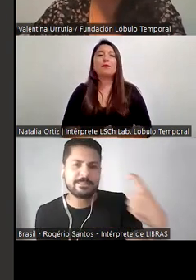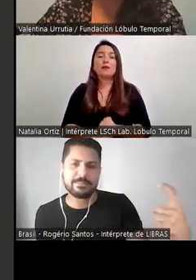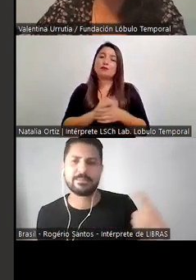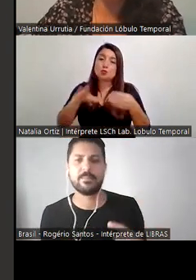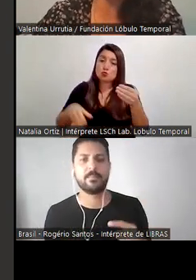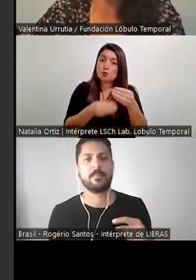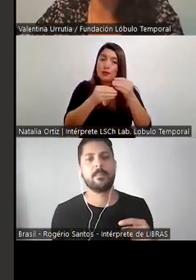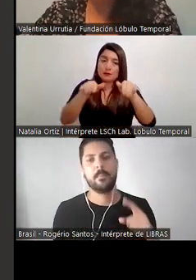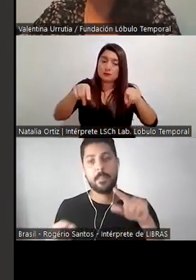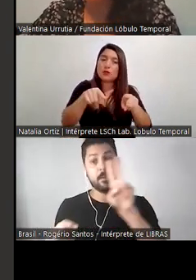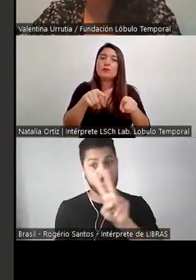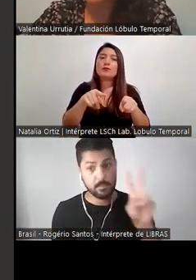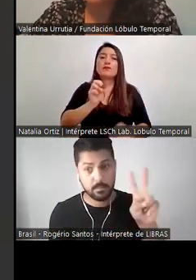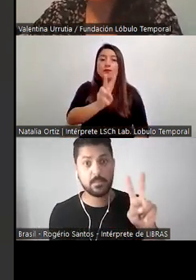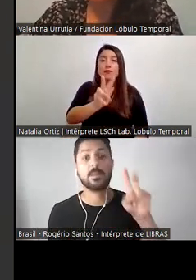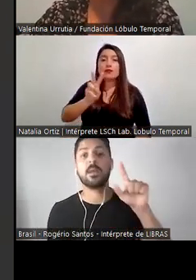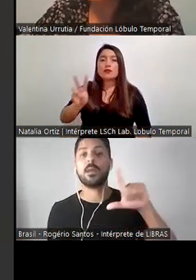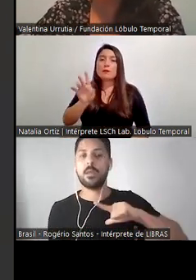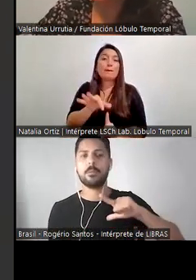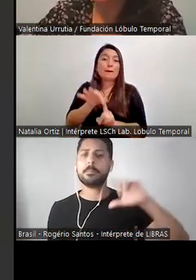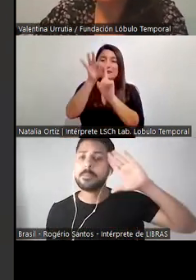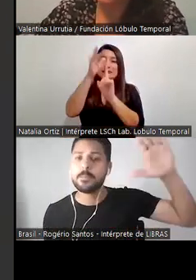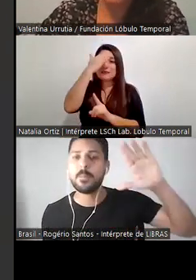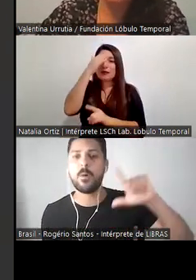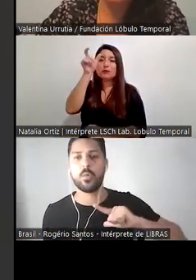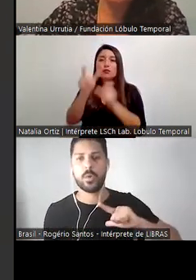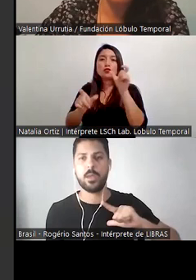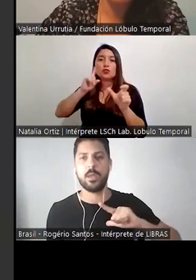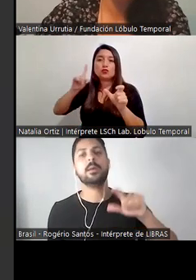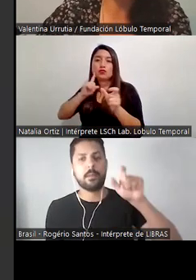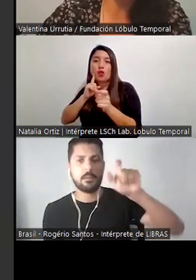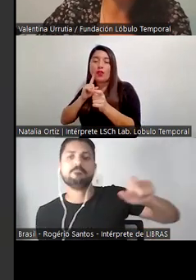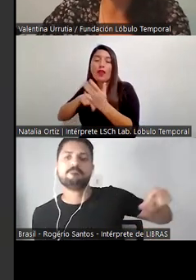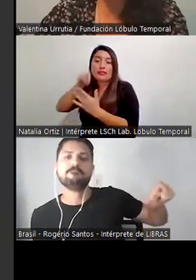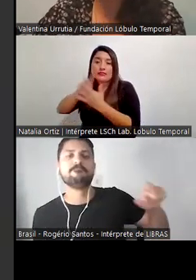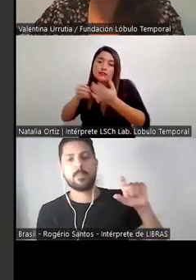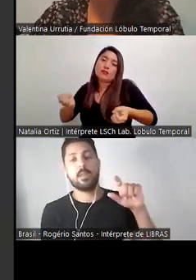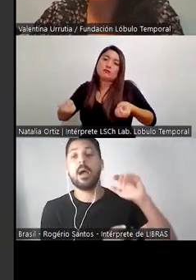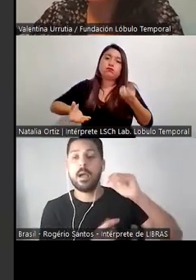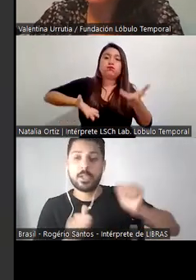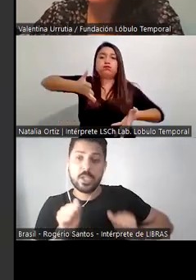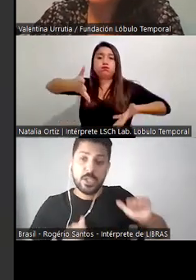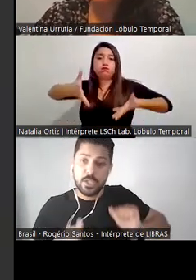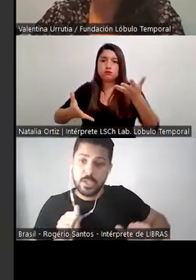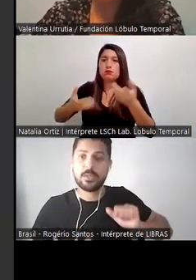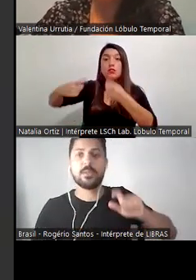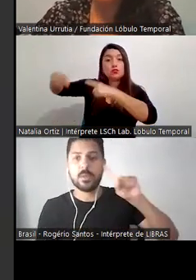visual, ¿cierto?, es interpretado principalmente por artistas sordos y sordas, y que ha sido